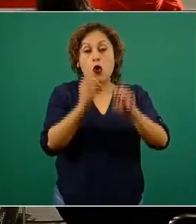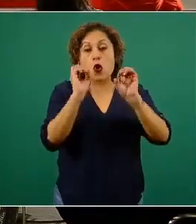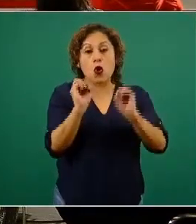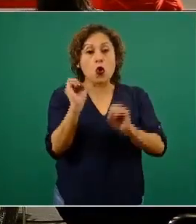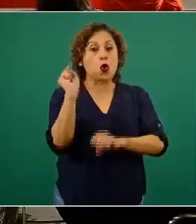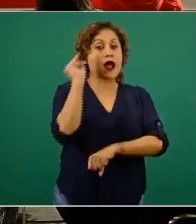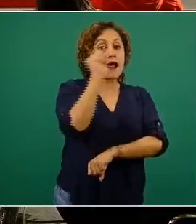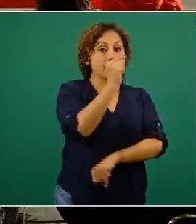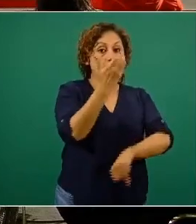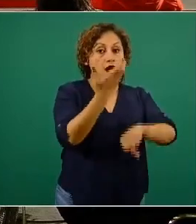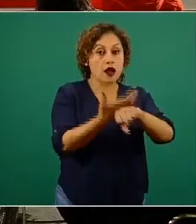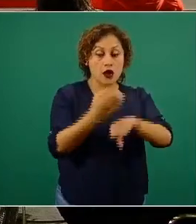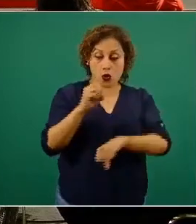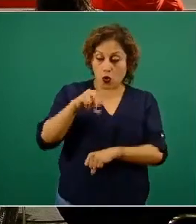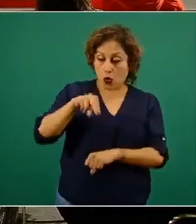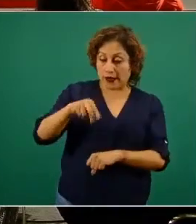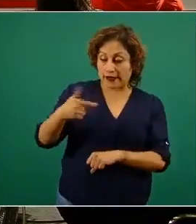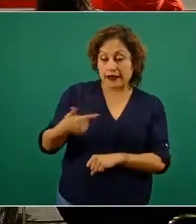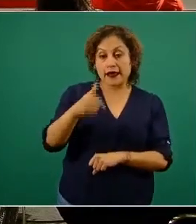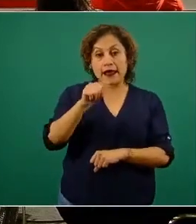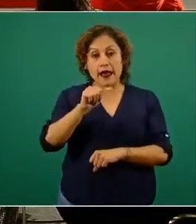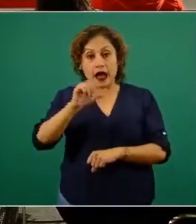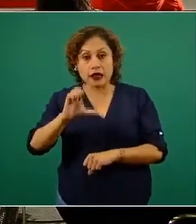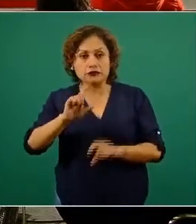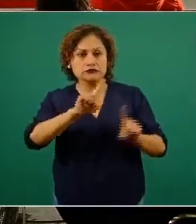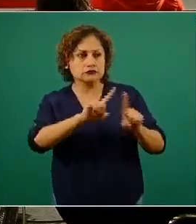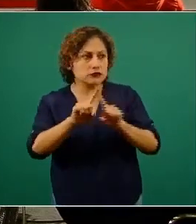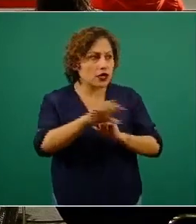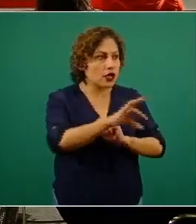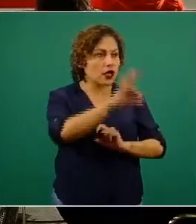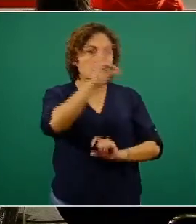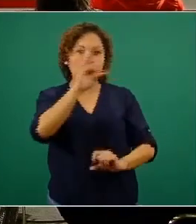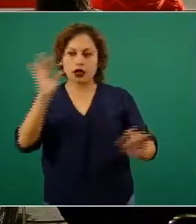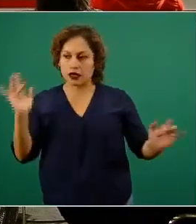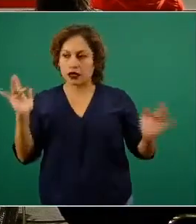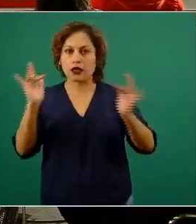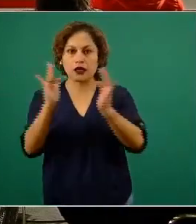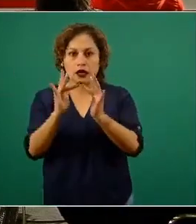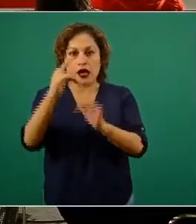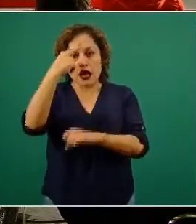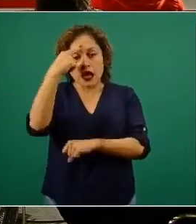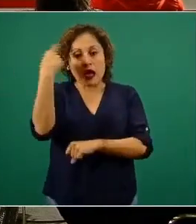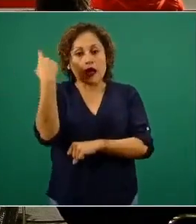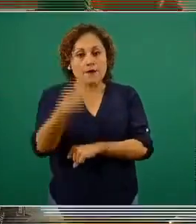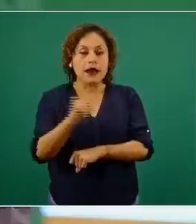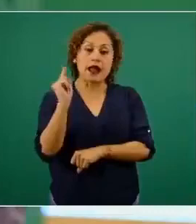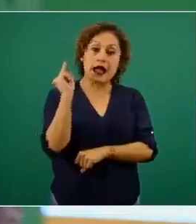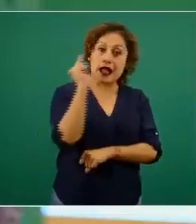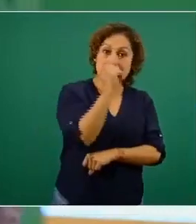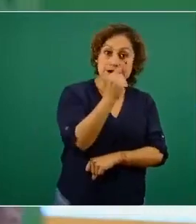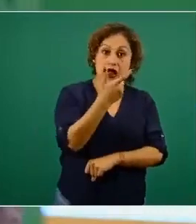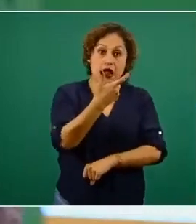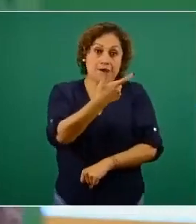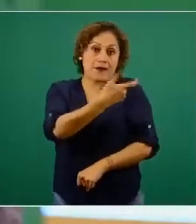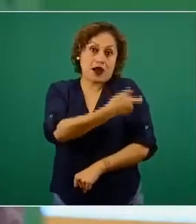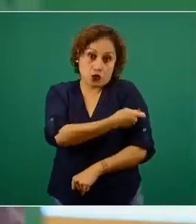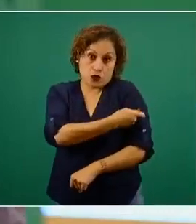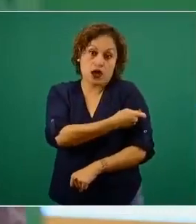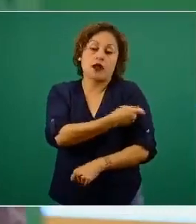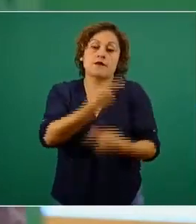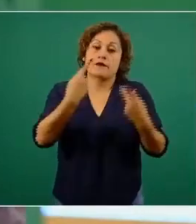organización social de la que se pueda obtener vacunas para nuestros connacionales en Estados